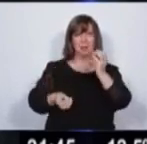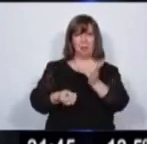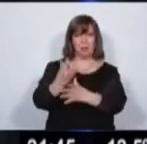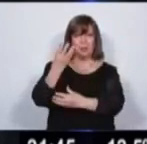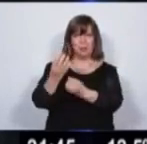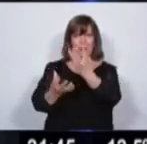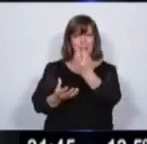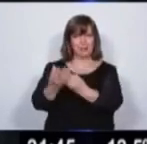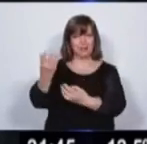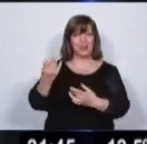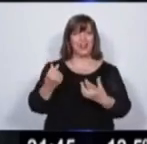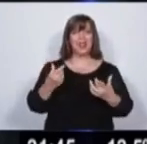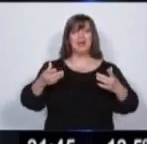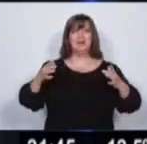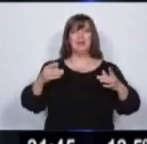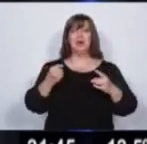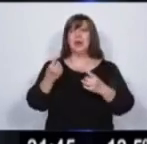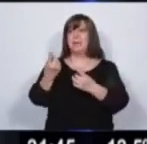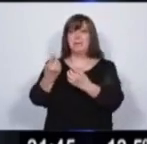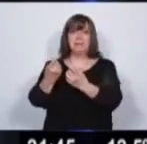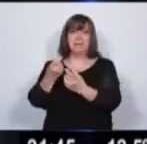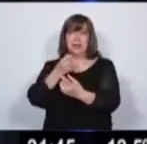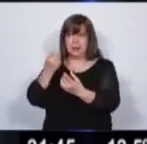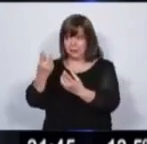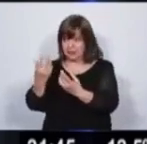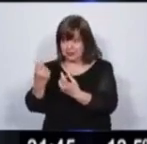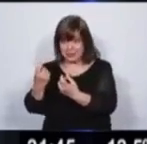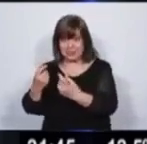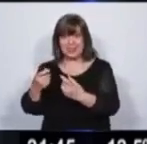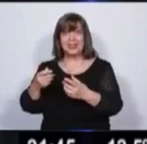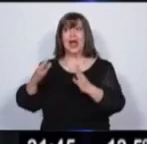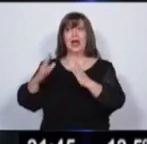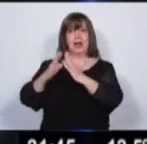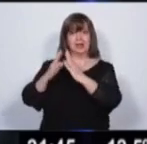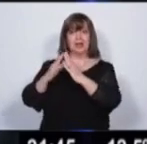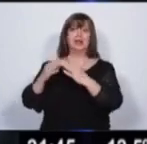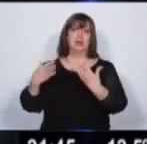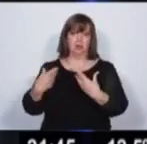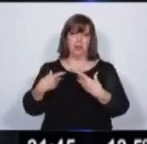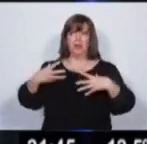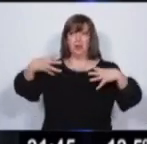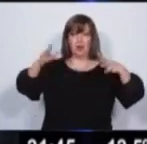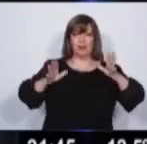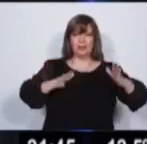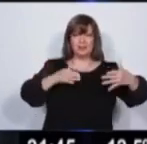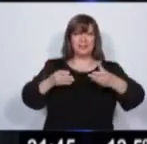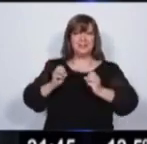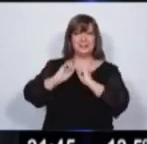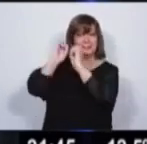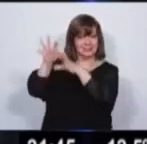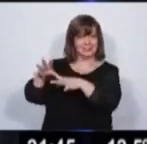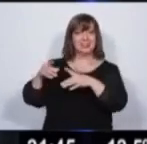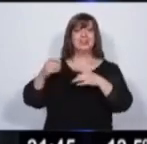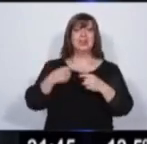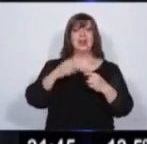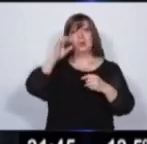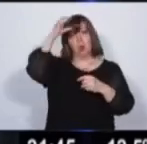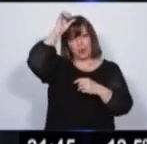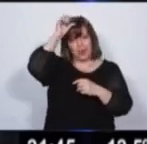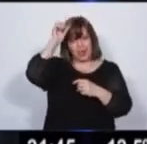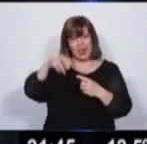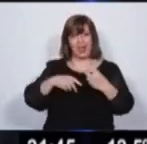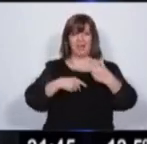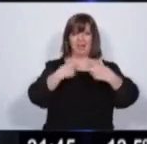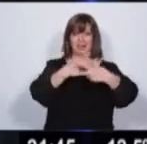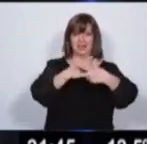hacer que carmendos sino que hoy le la vivienda la pueda tener sino que también la vamos a poder exportar tenemos la materia prima tenemos minería de tercera